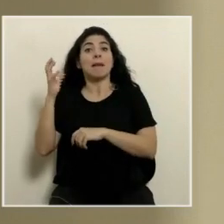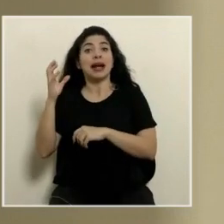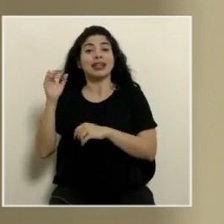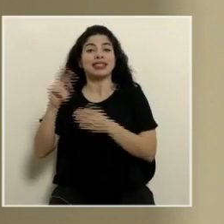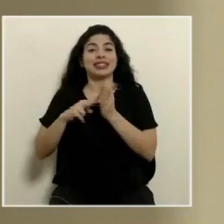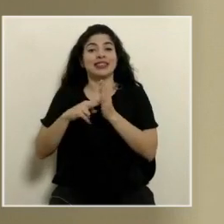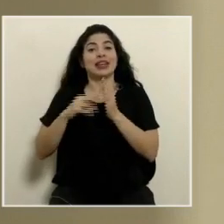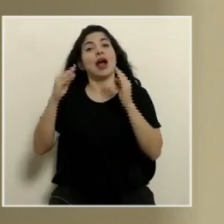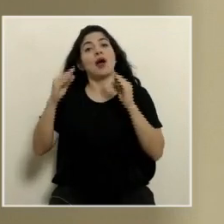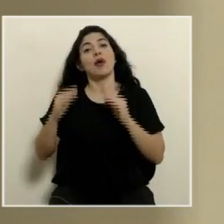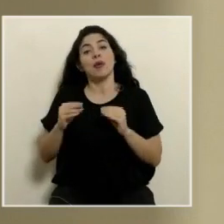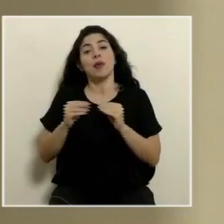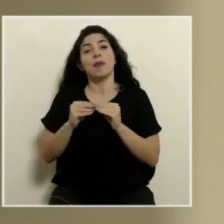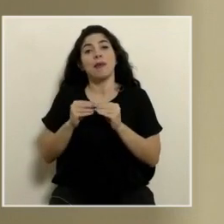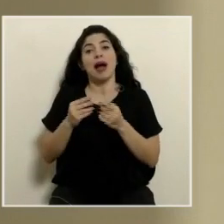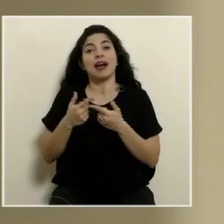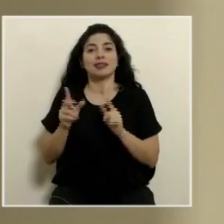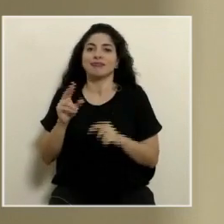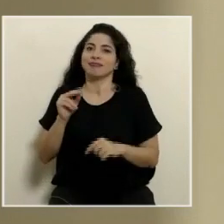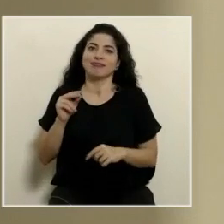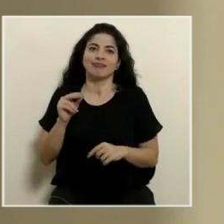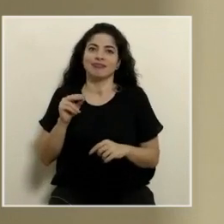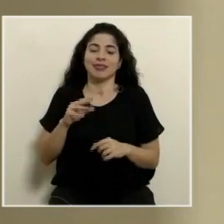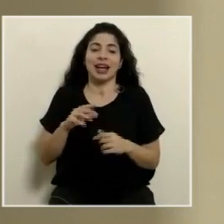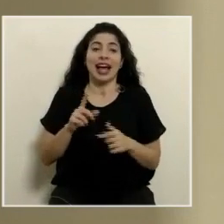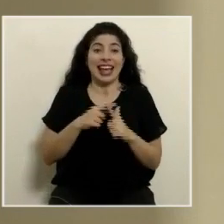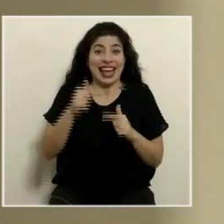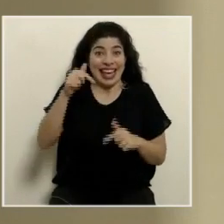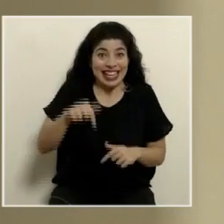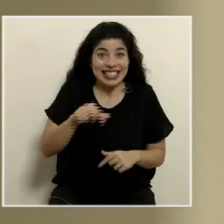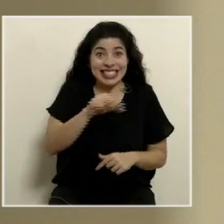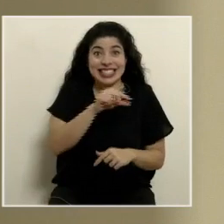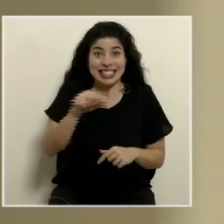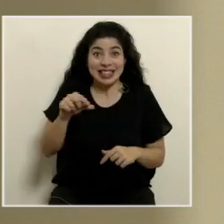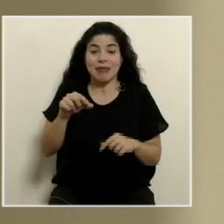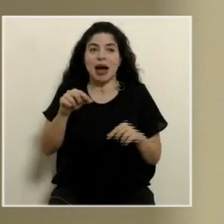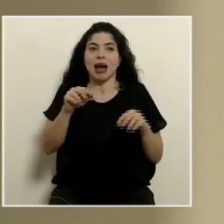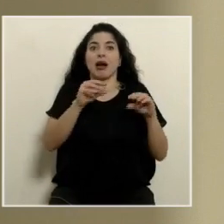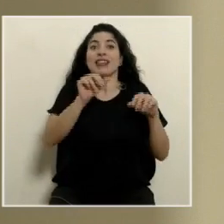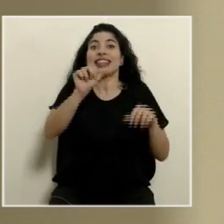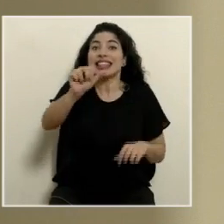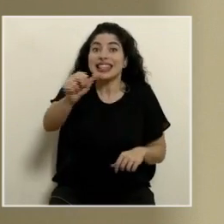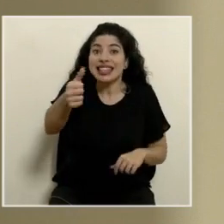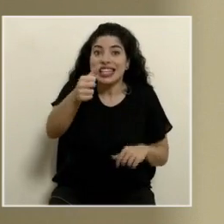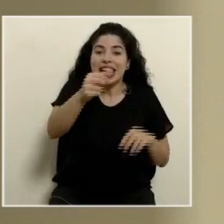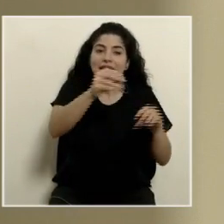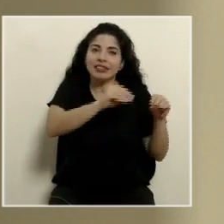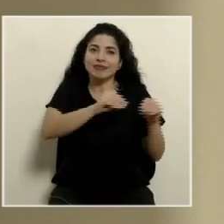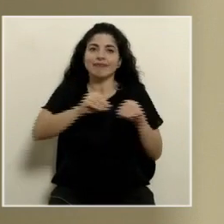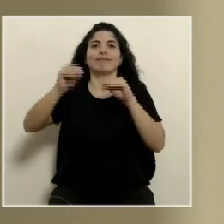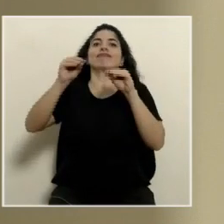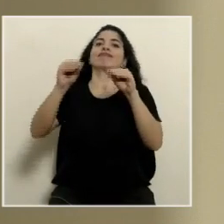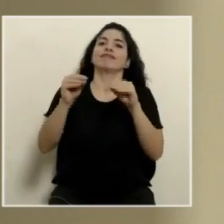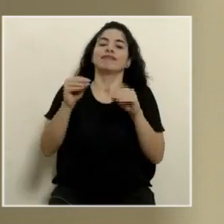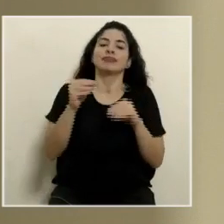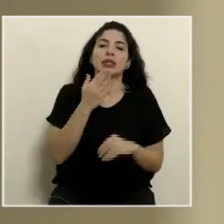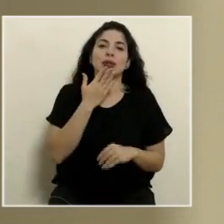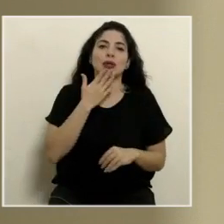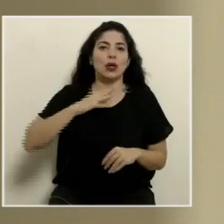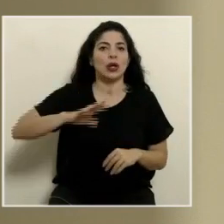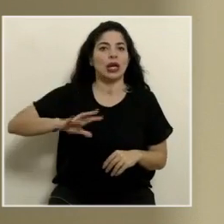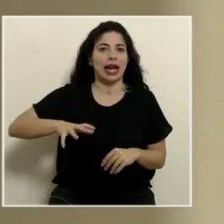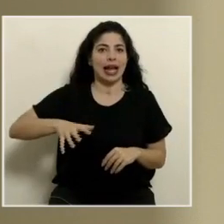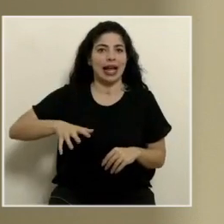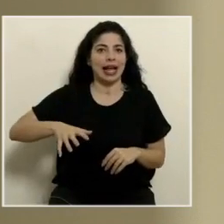alerta, y esta semana estamos subiendo 10 cantones a la condición de alerta